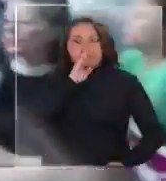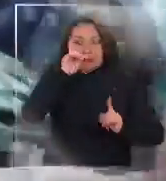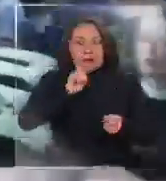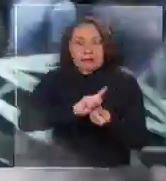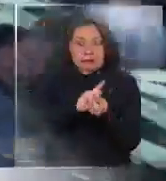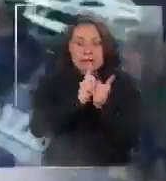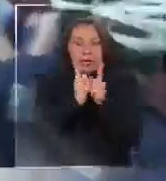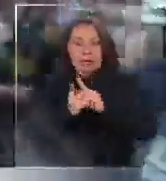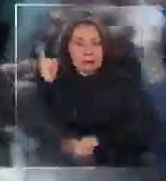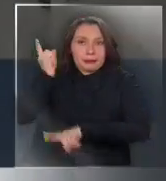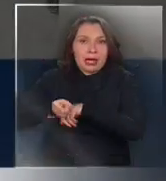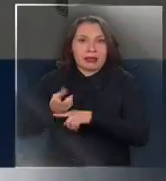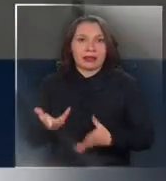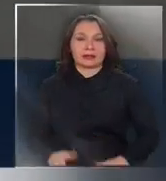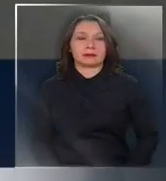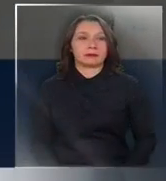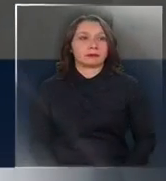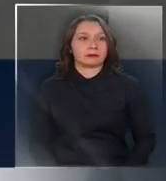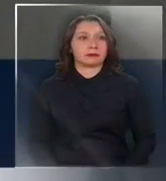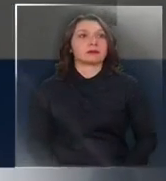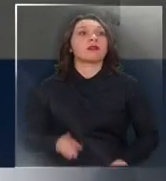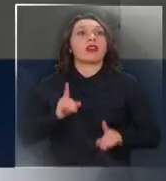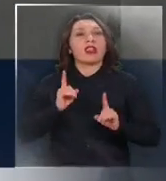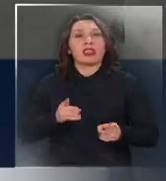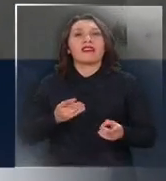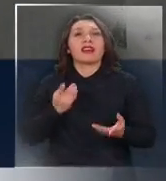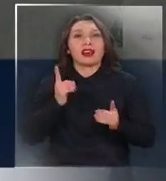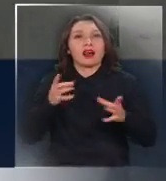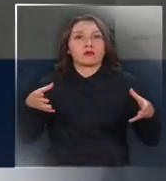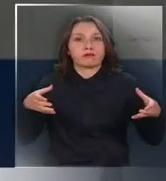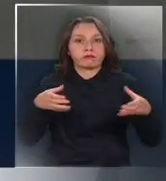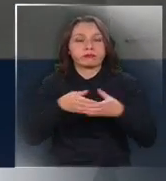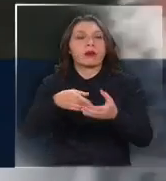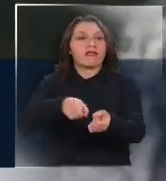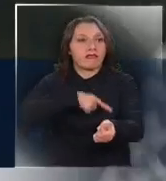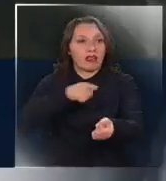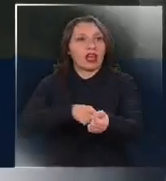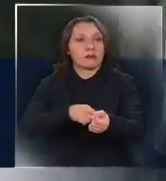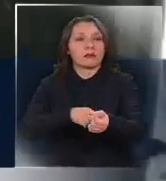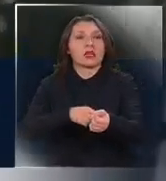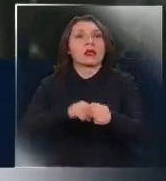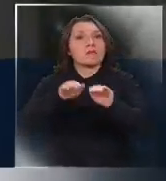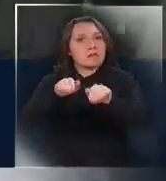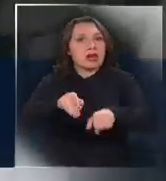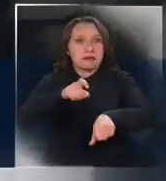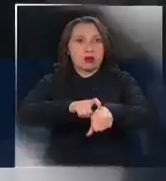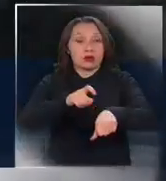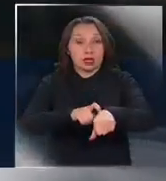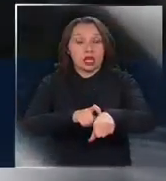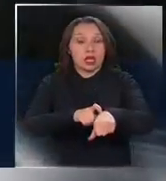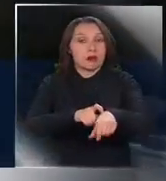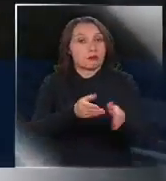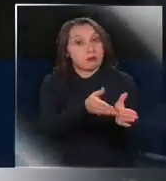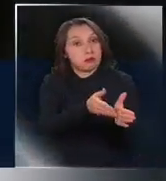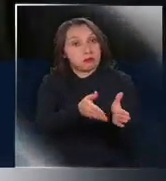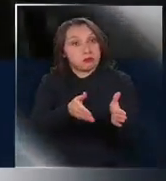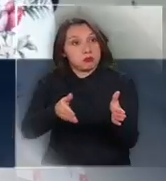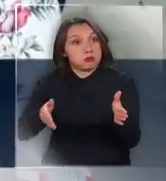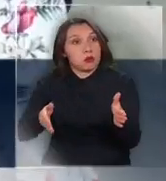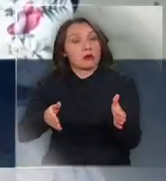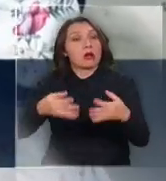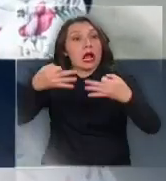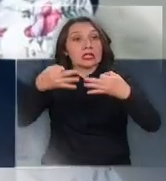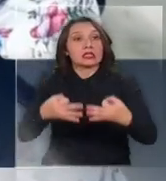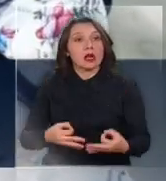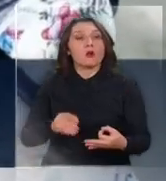su posición. It's about keeping families together, while at the same time being sure